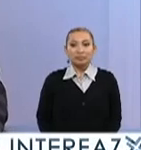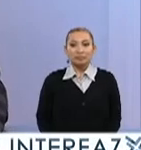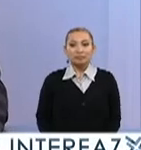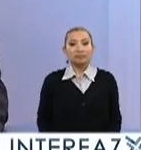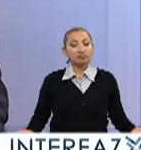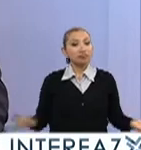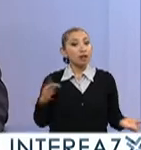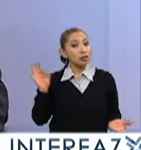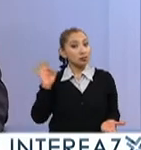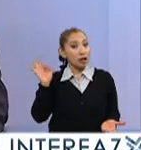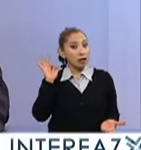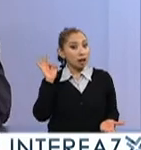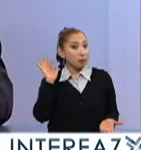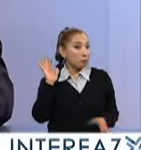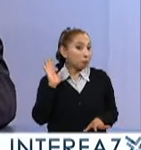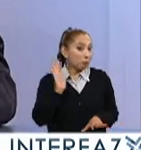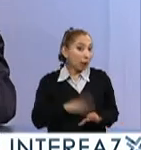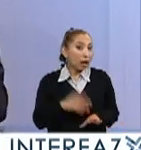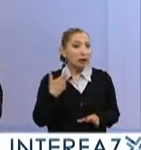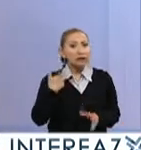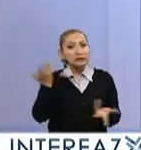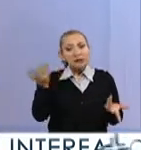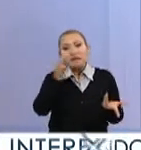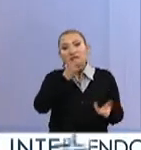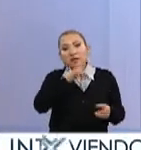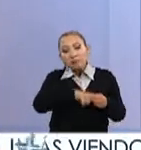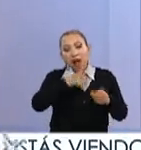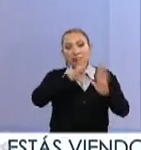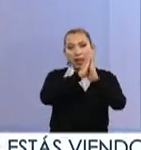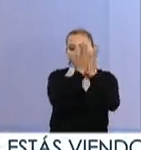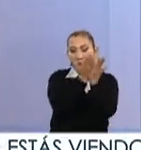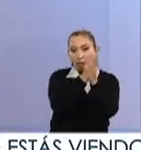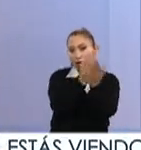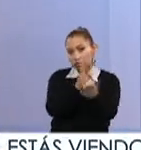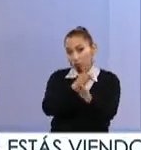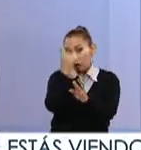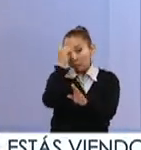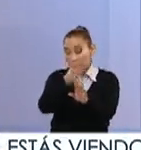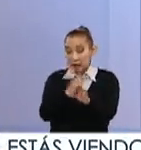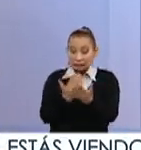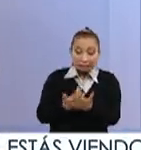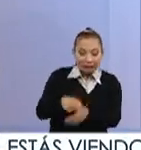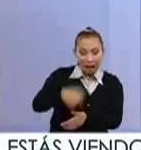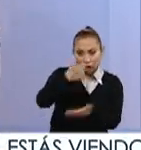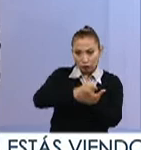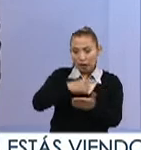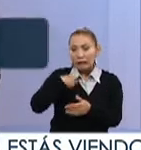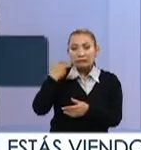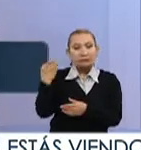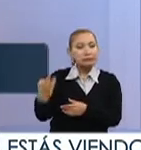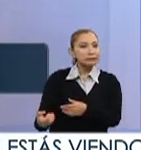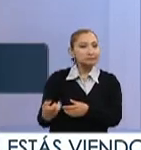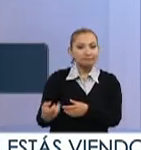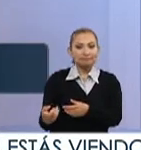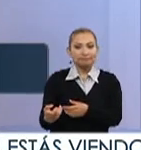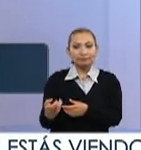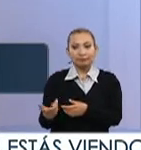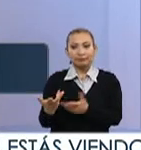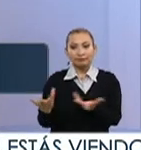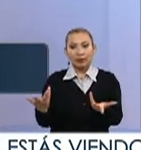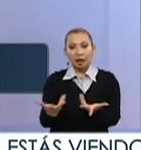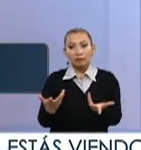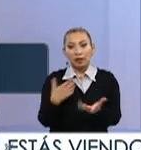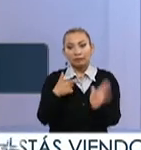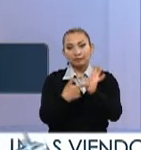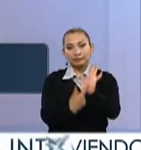Y por si faltara poco, tenemos más festivales de literatura. Una de las más esperadas también en la Ciudad de México es este que genera